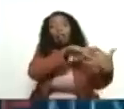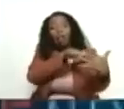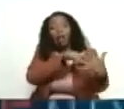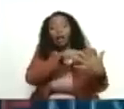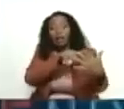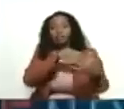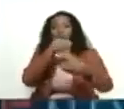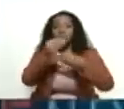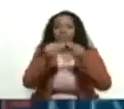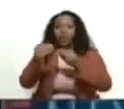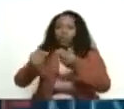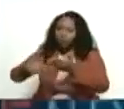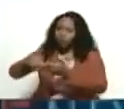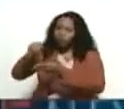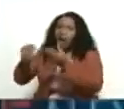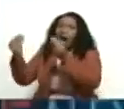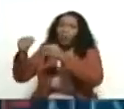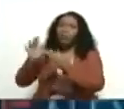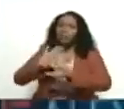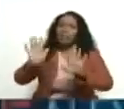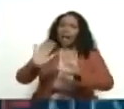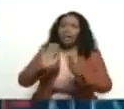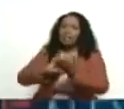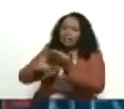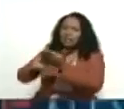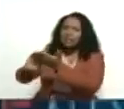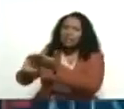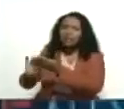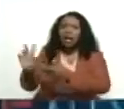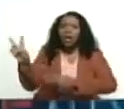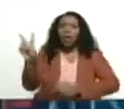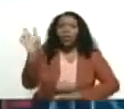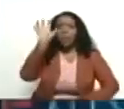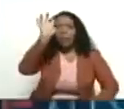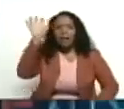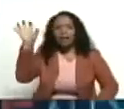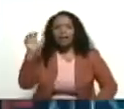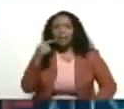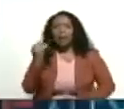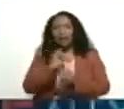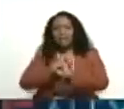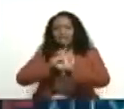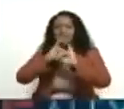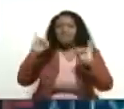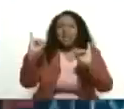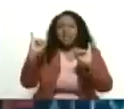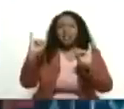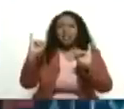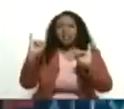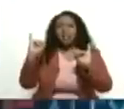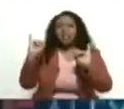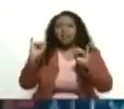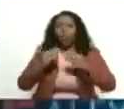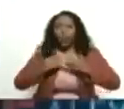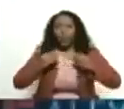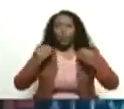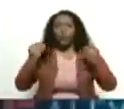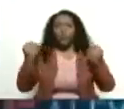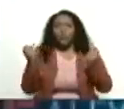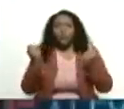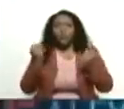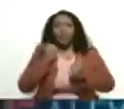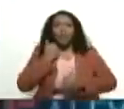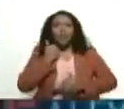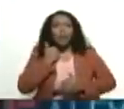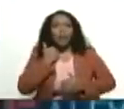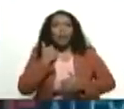un armisticio para poder enfrentar conjuntamente la epidemia que acabó con la vida de 25 millones de